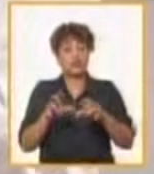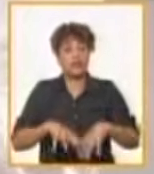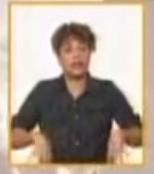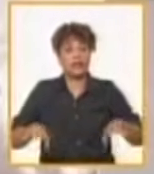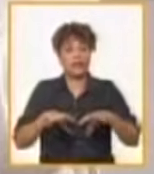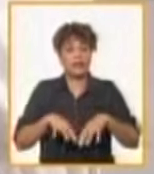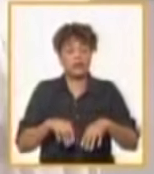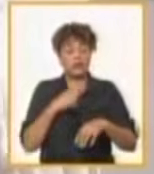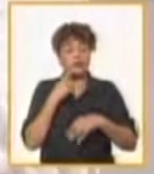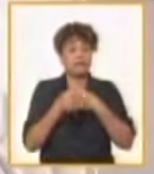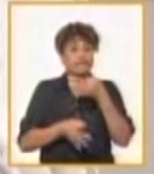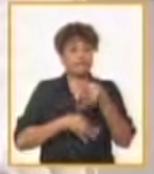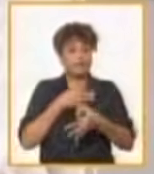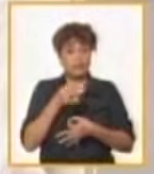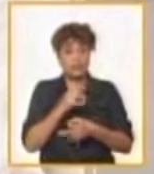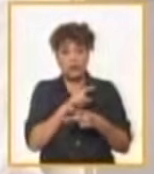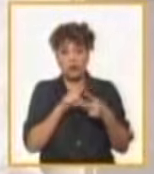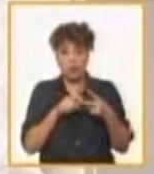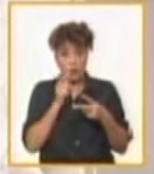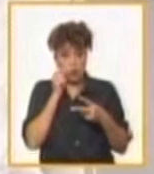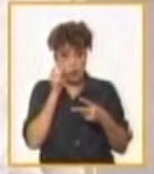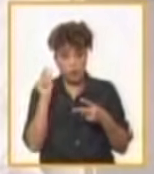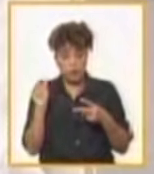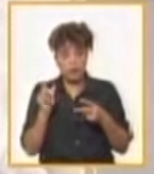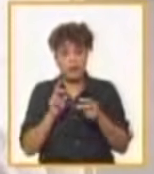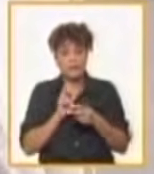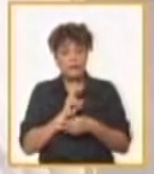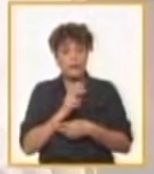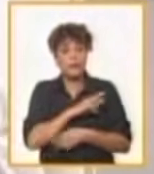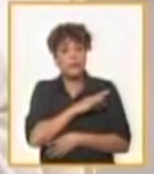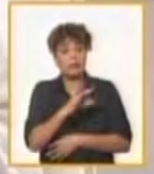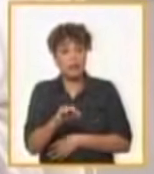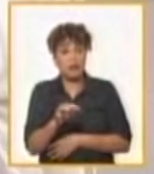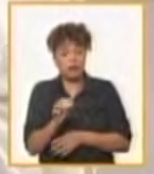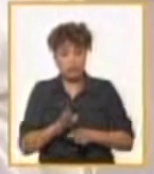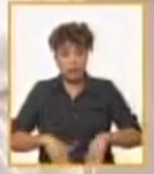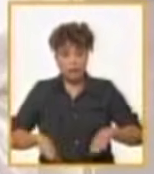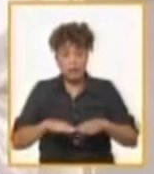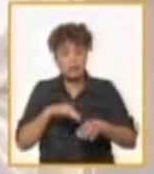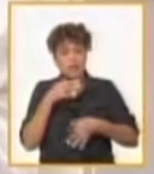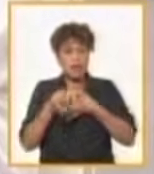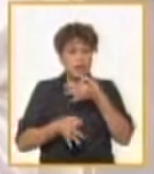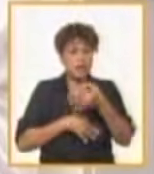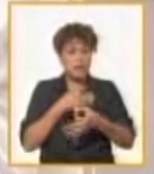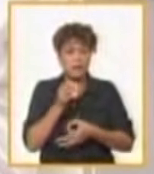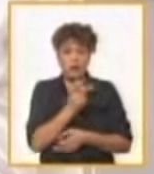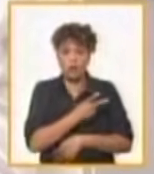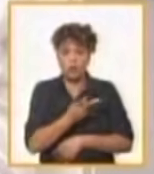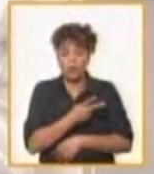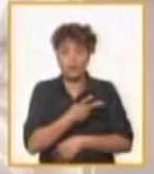en el contexto que esas palabras se producen. Porque